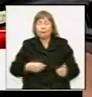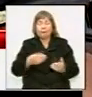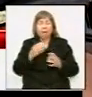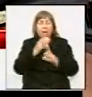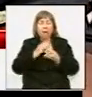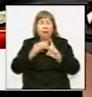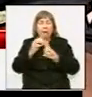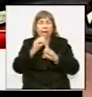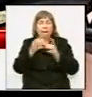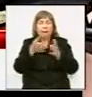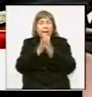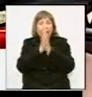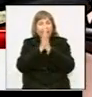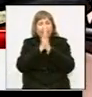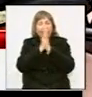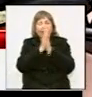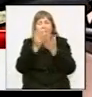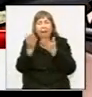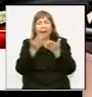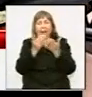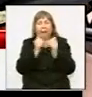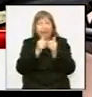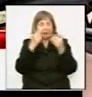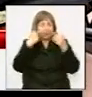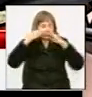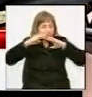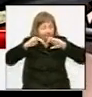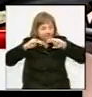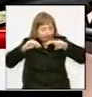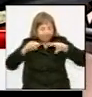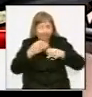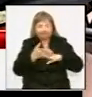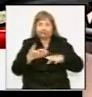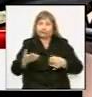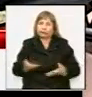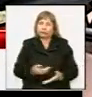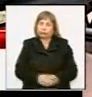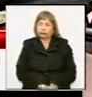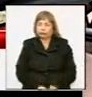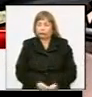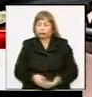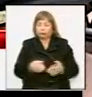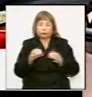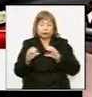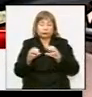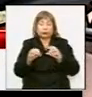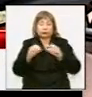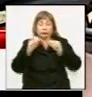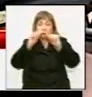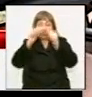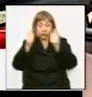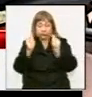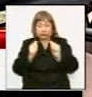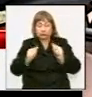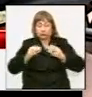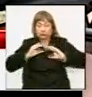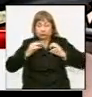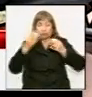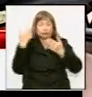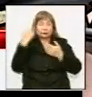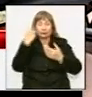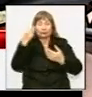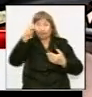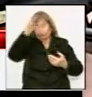Cultura solicita la contratación del Servicio de Evaluación de Arqueología. Luego, el Área de Programación de Oficina de Abastecimiento solicita